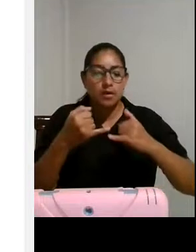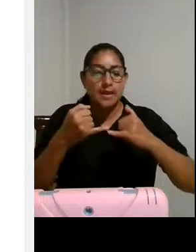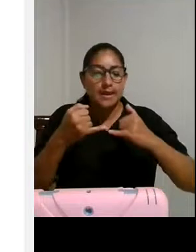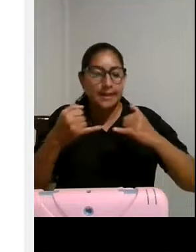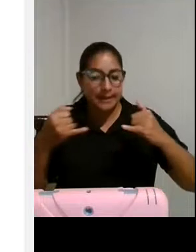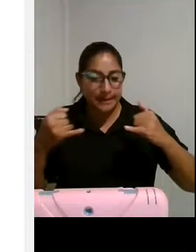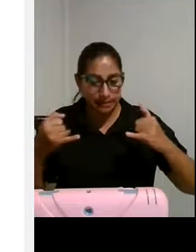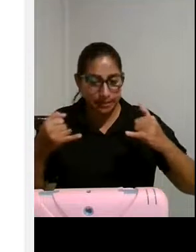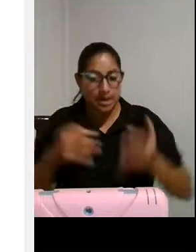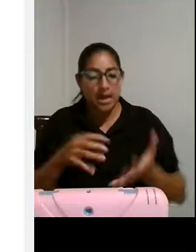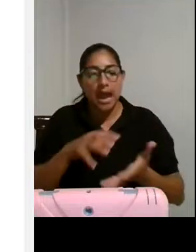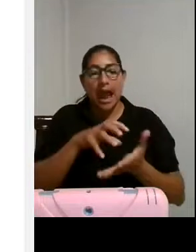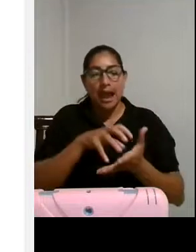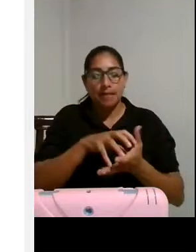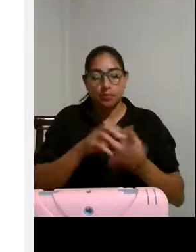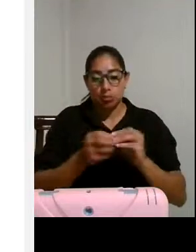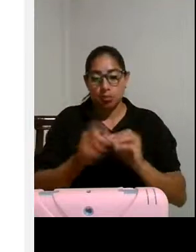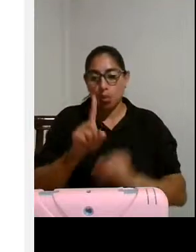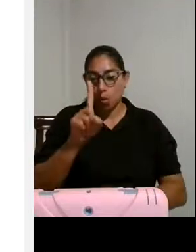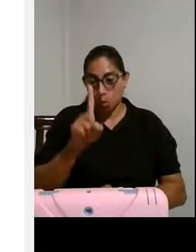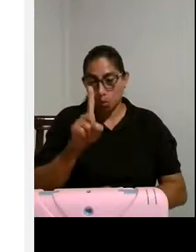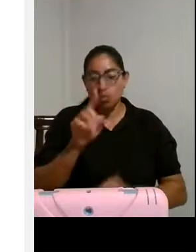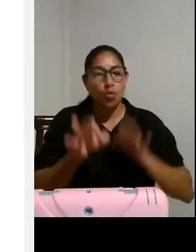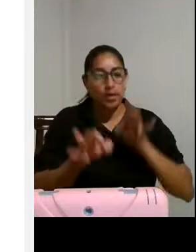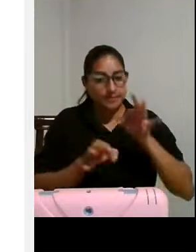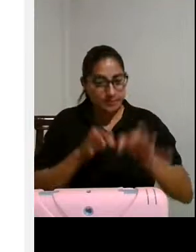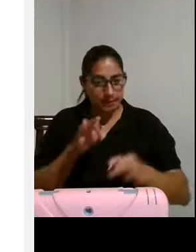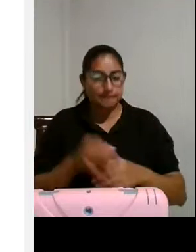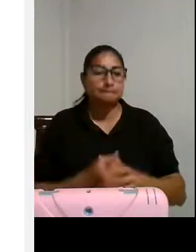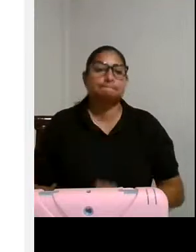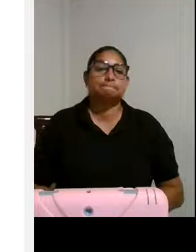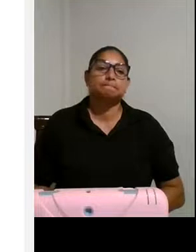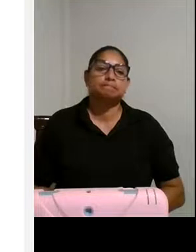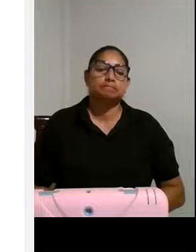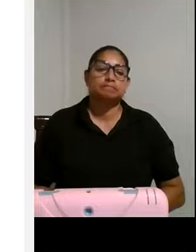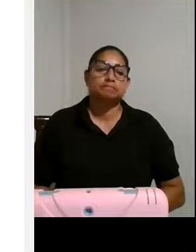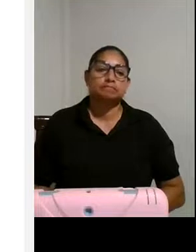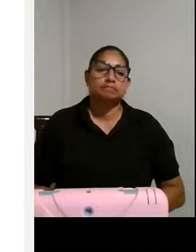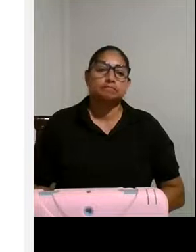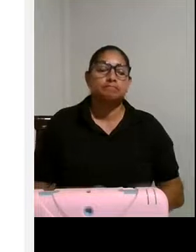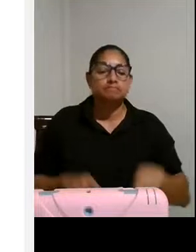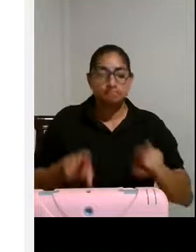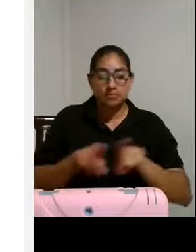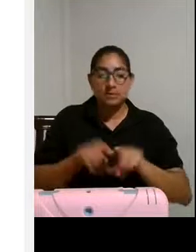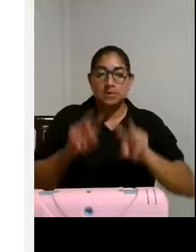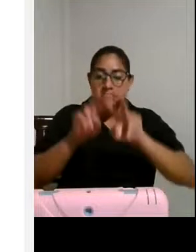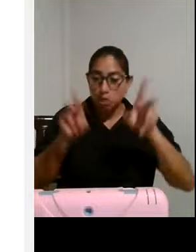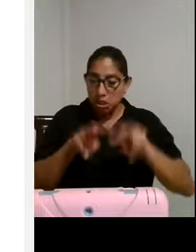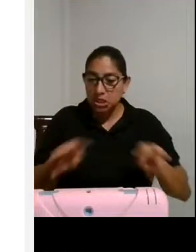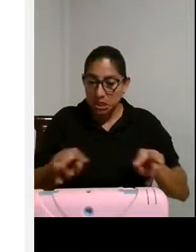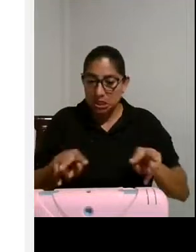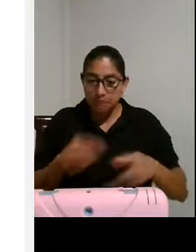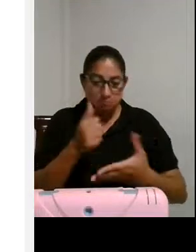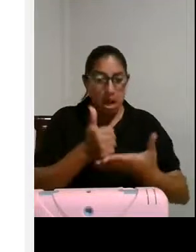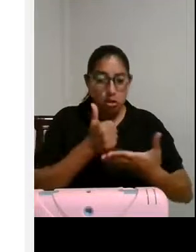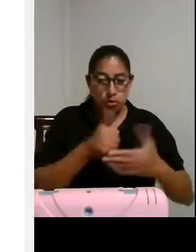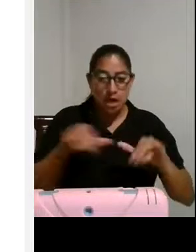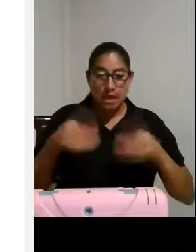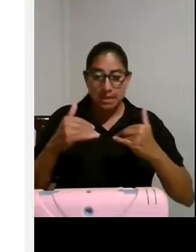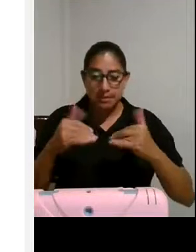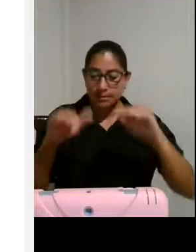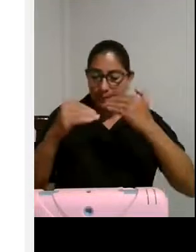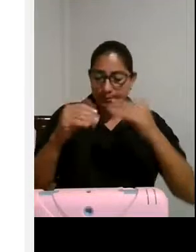en el capítulo 1, ¿verdad? Es muy necesario que lo hagan. En internet hay mucha ayuda, muchos videos sobre límites. Es importante